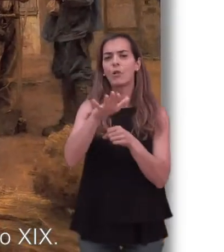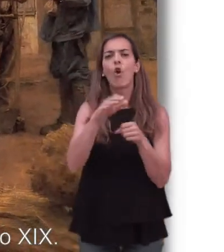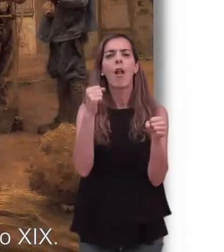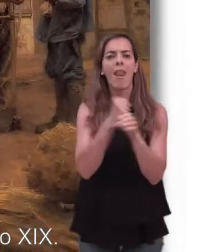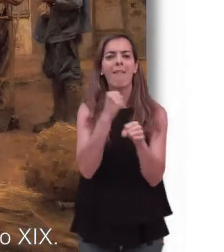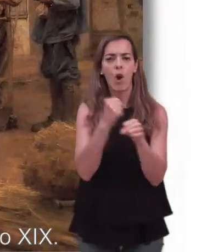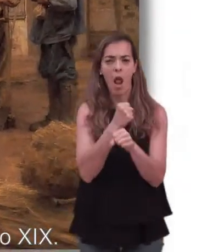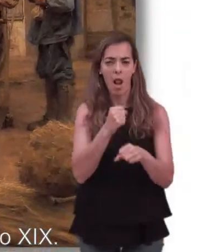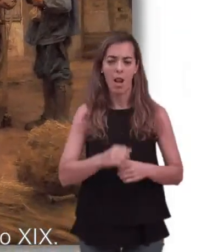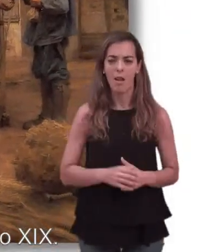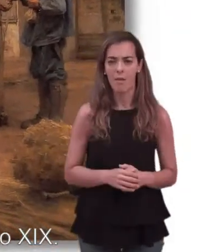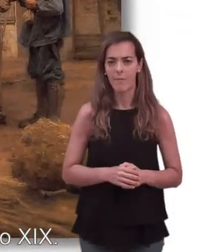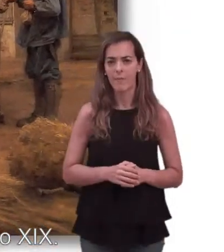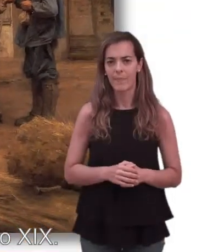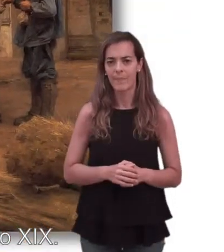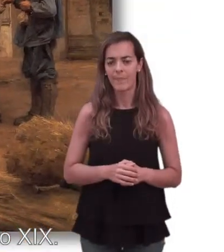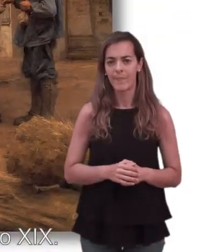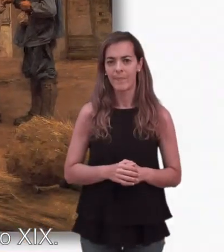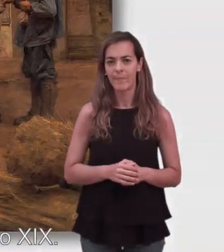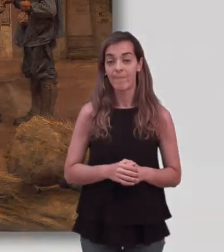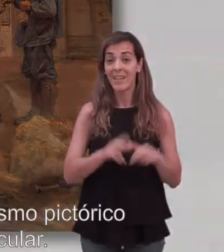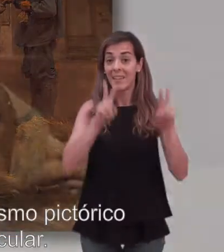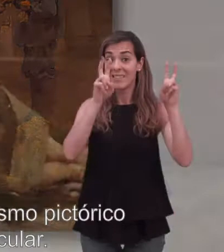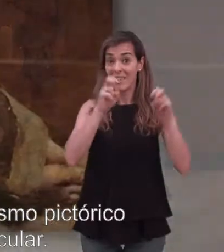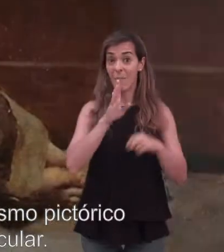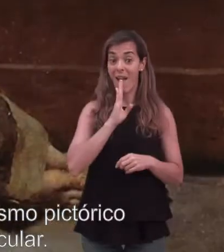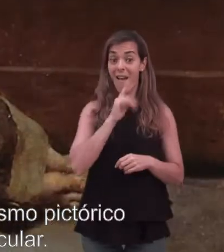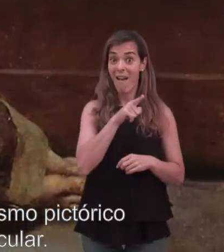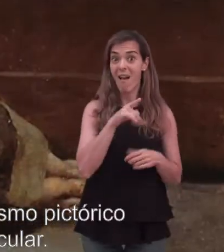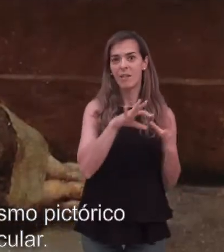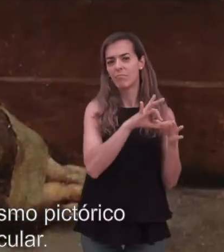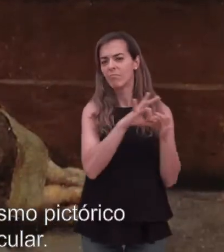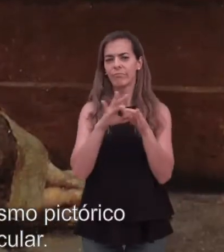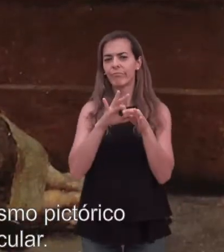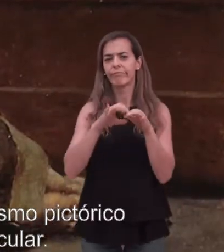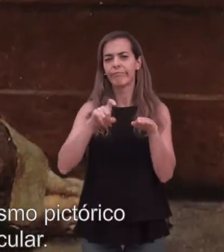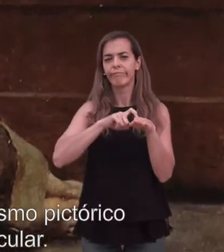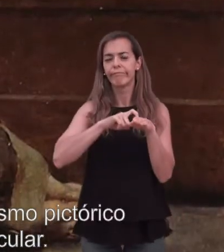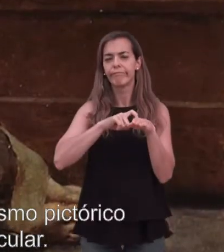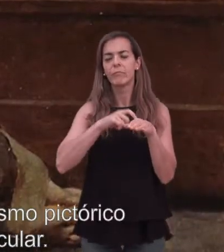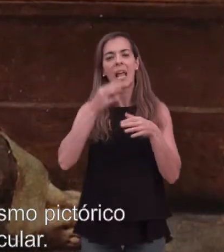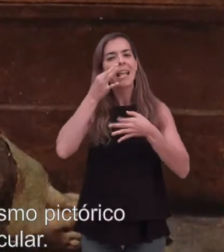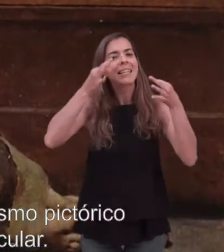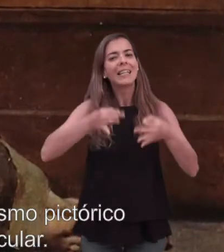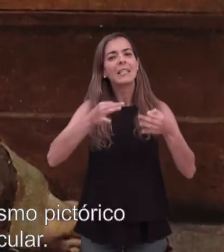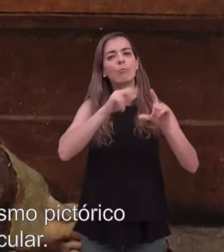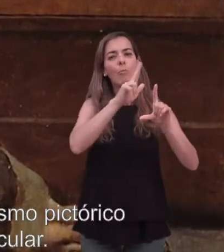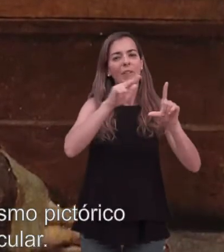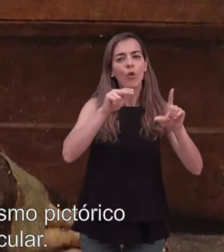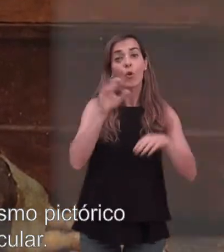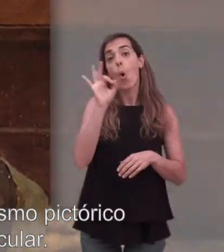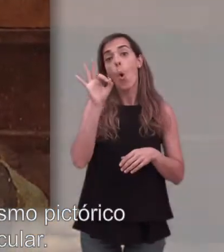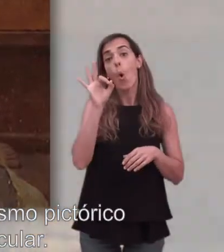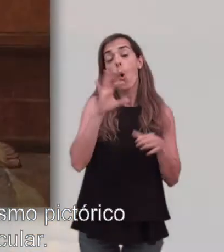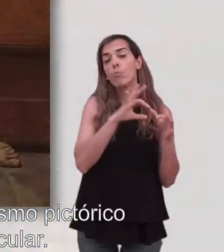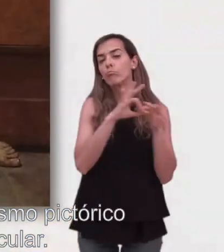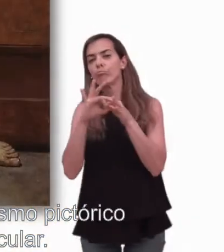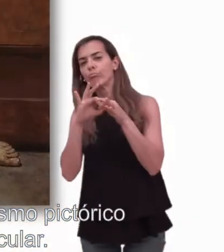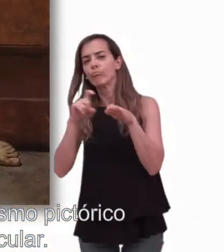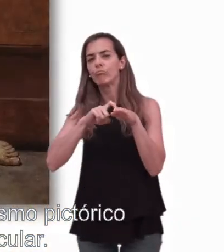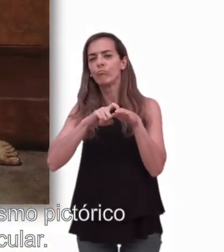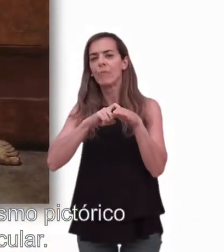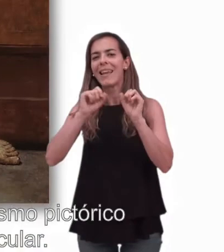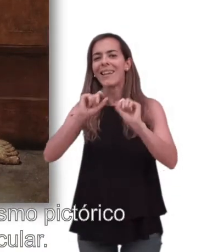segunda mitad del siglo XIX. Se trata de un tema vinculado al realismo pictórico o al naturalismo